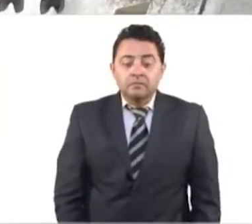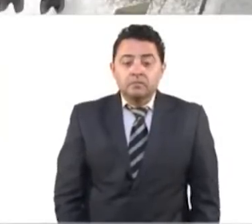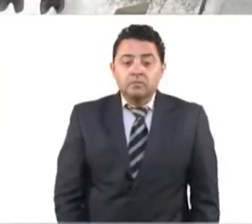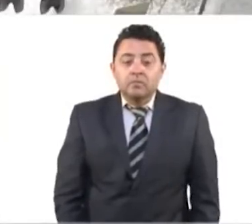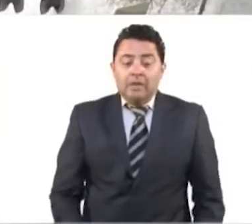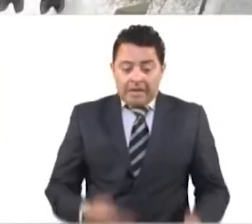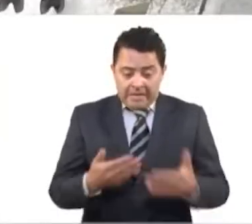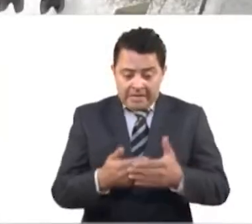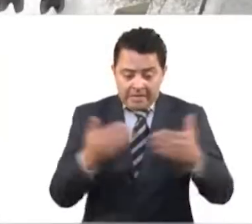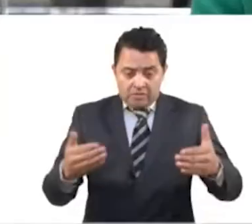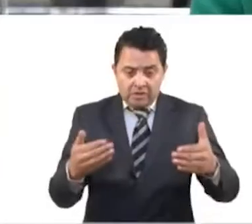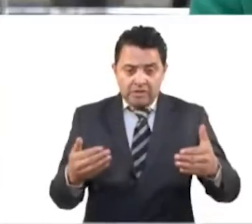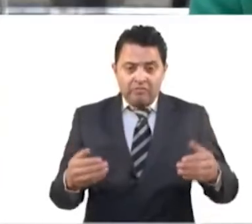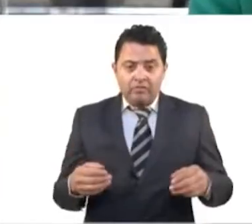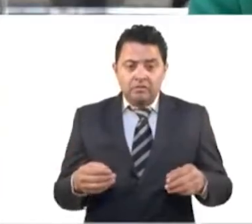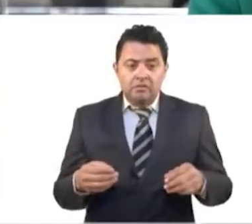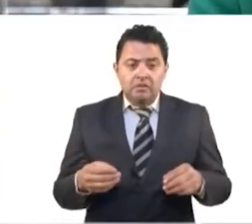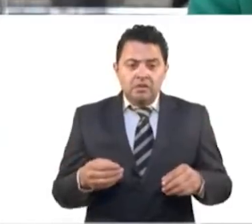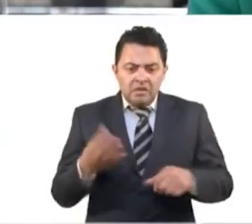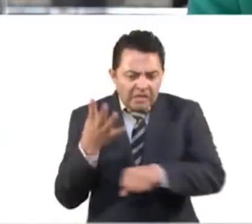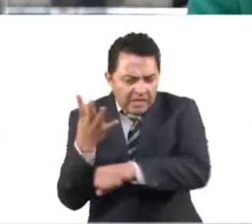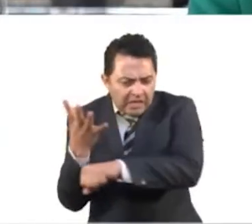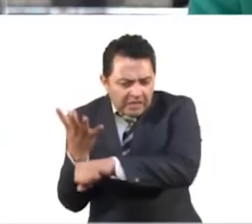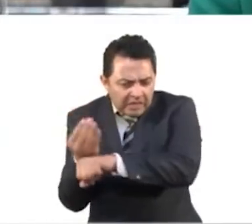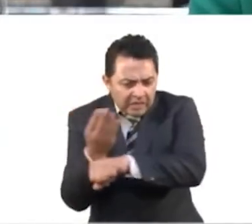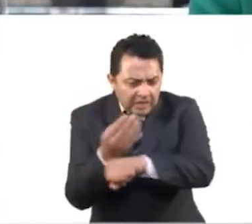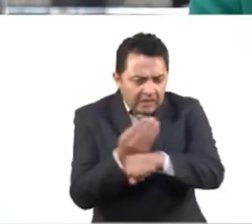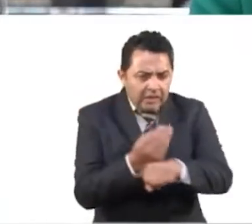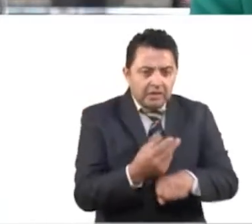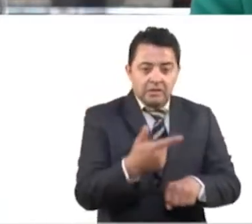¿Qué tramos intervenimos en estas 7 curvas?